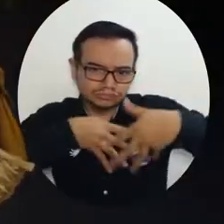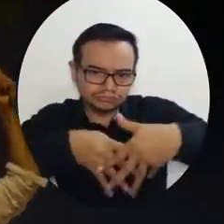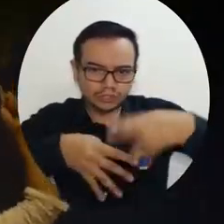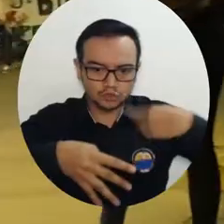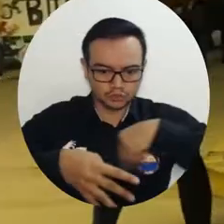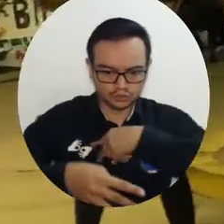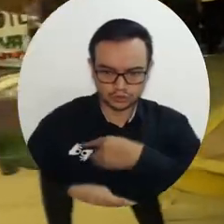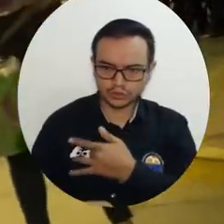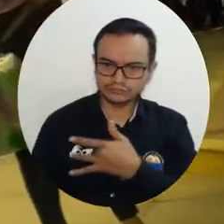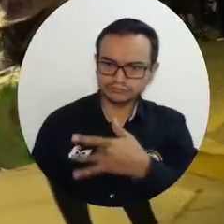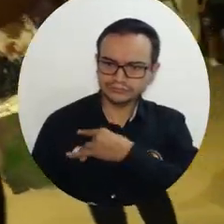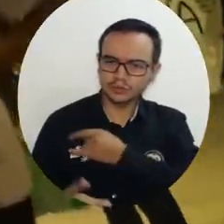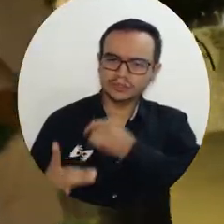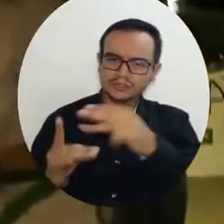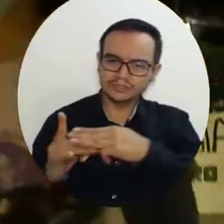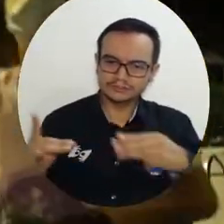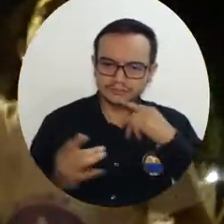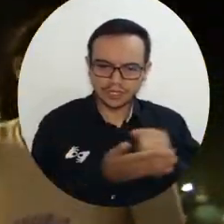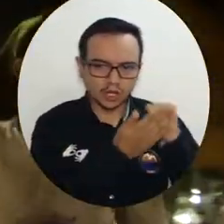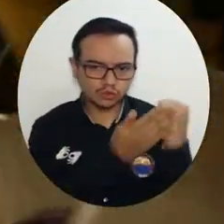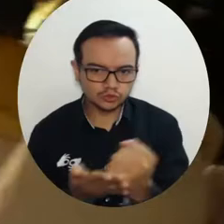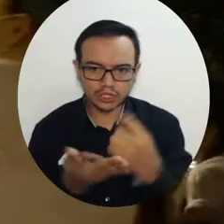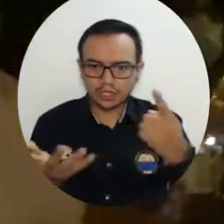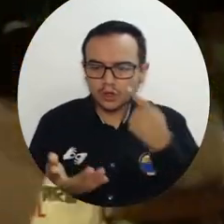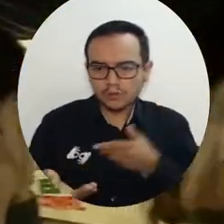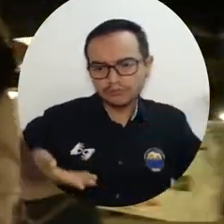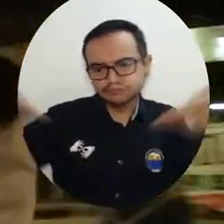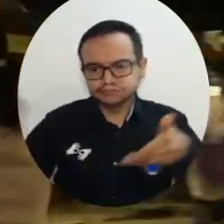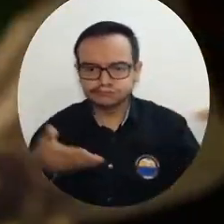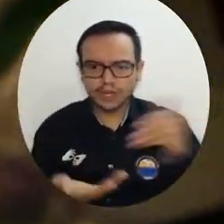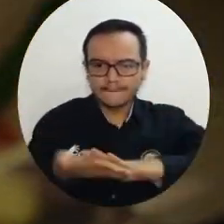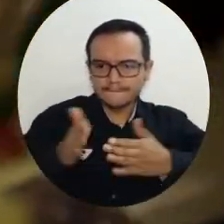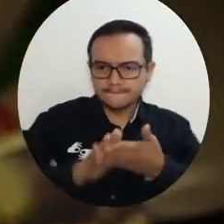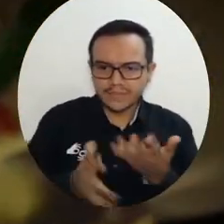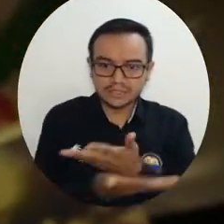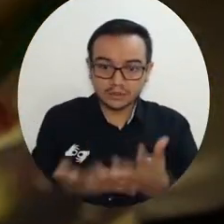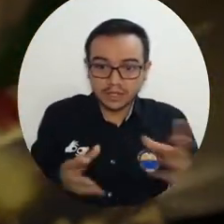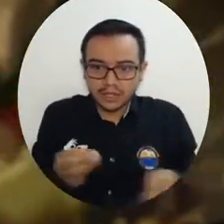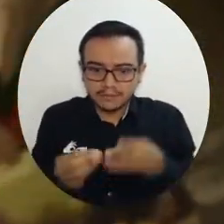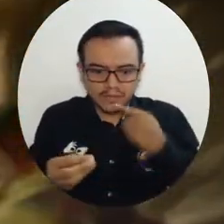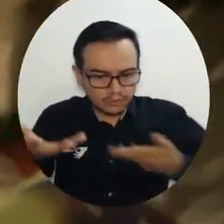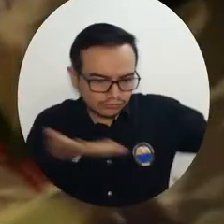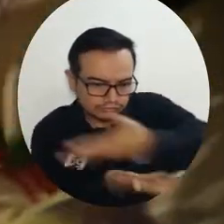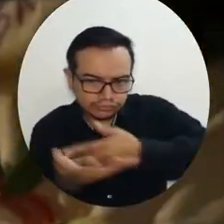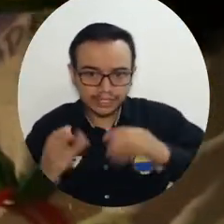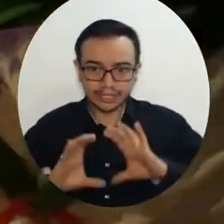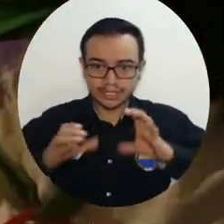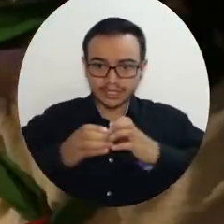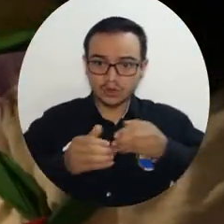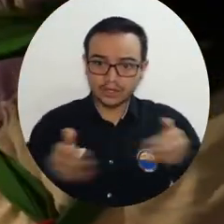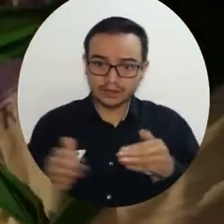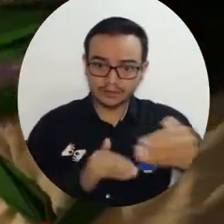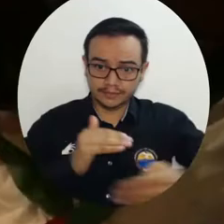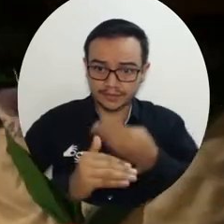comunidad de Unimagdalena ha participado de manera activa y pacífica en las movilizaciones y ha debatido en espacios de diálogo en el marco